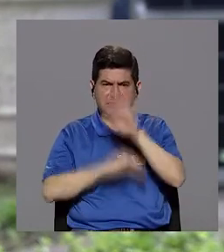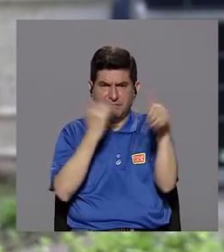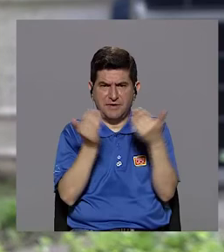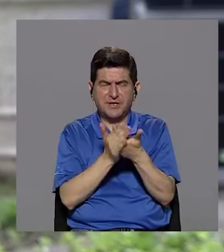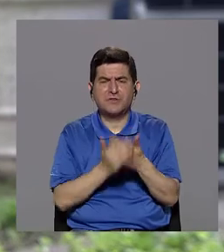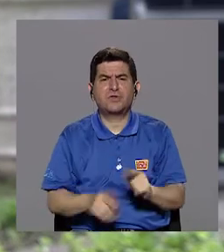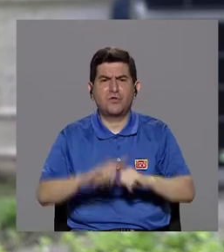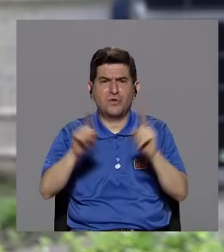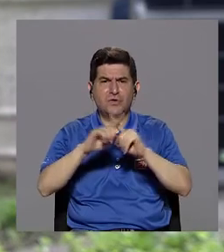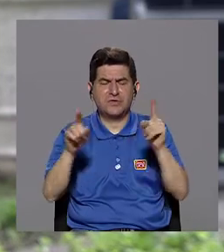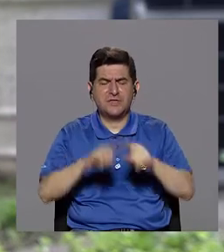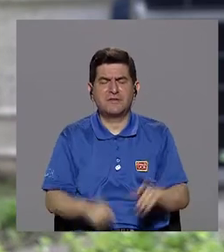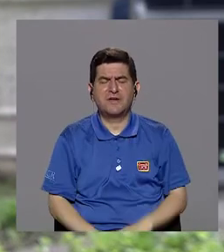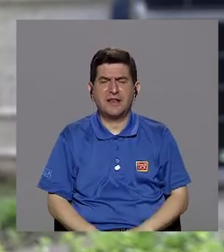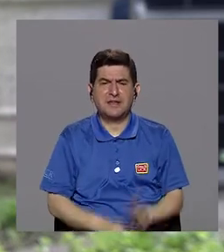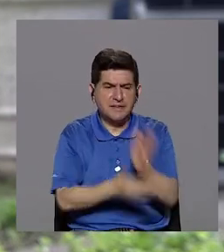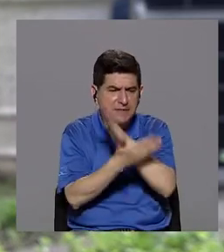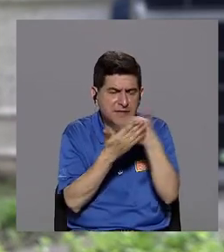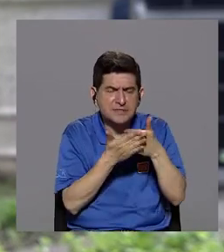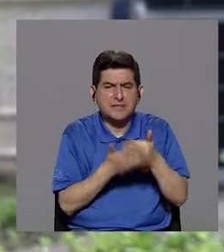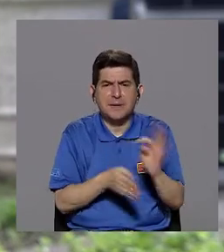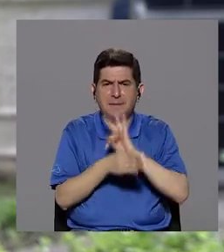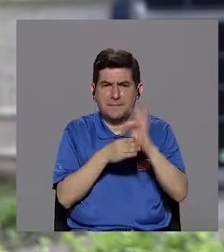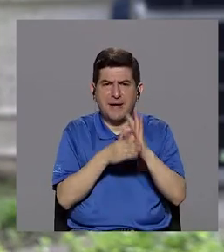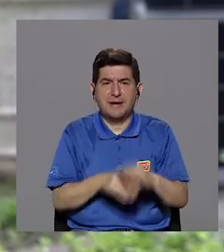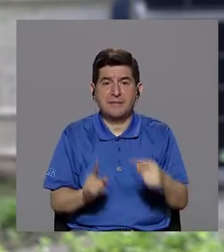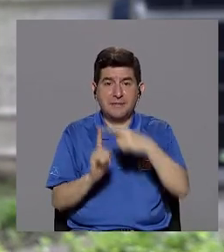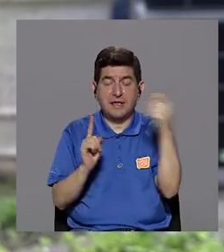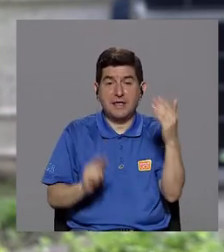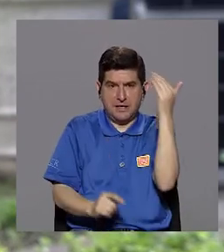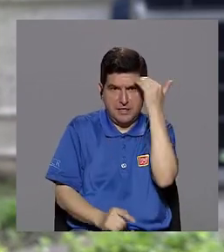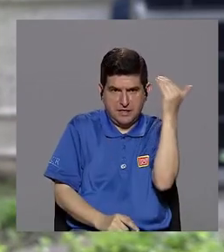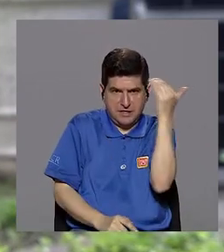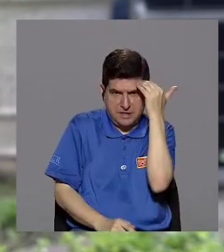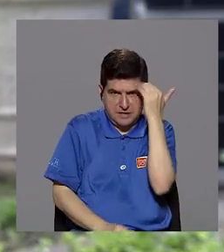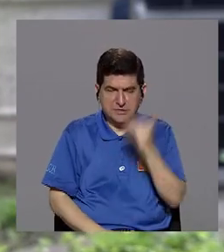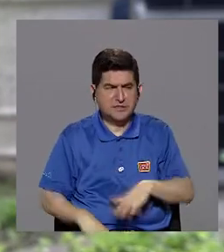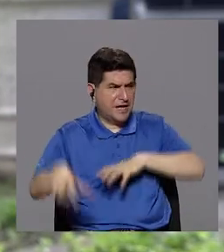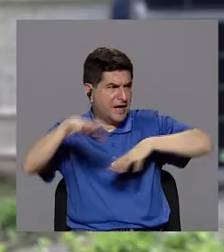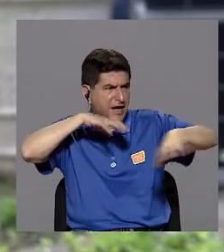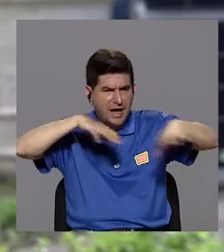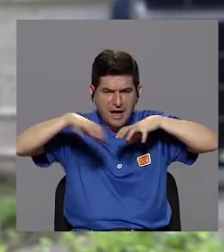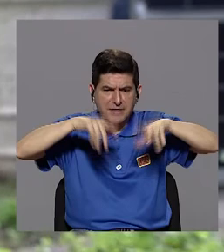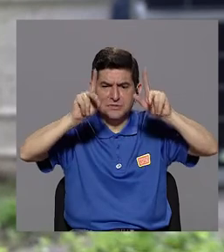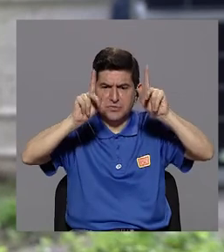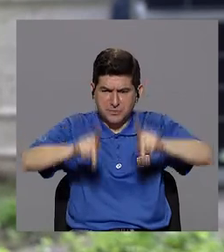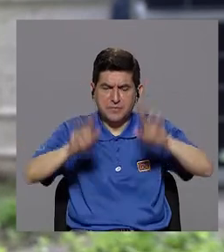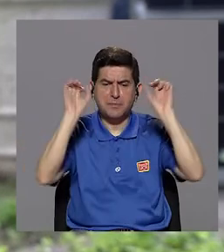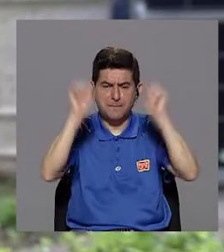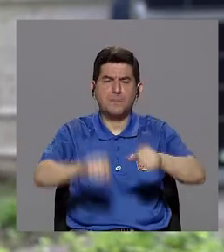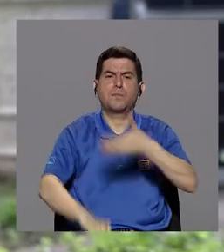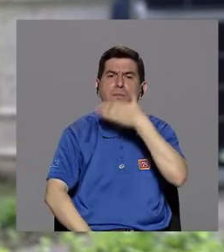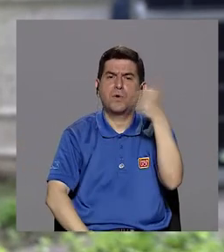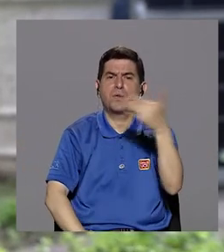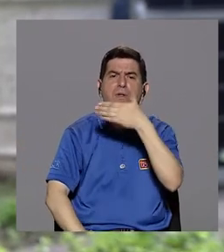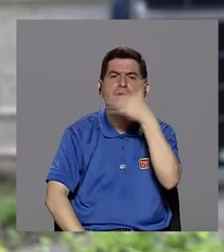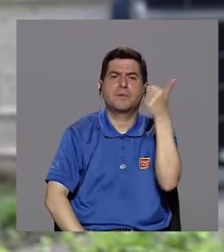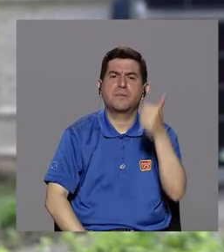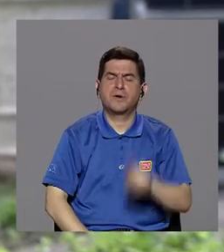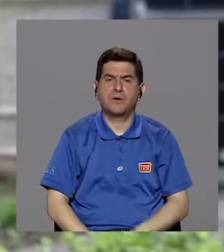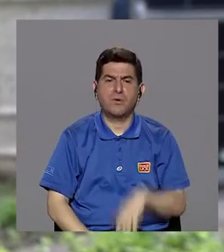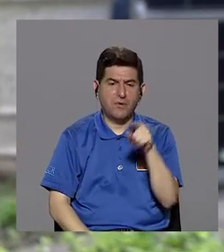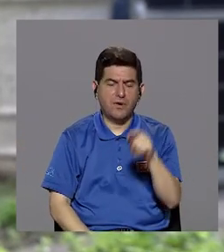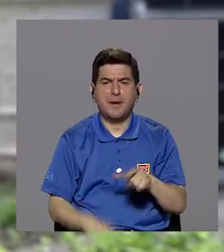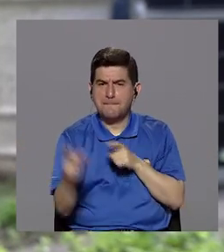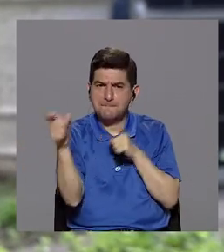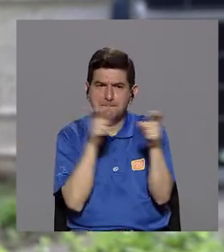que involucra el tratamiento y puedan desde ese conocimiento tomar acciones que les permitan mejorar